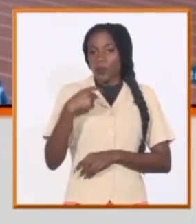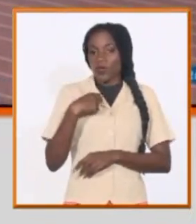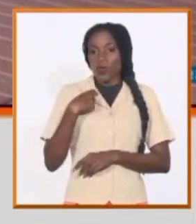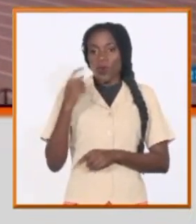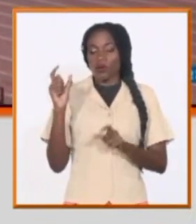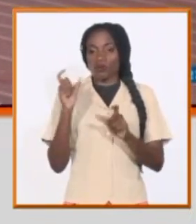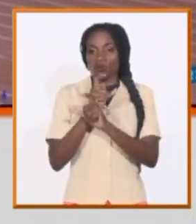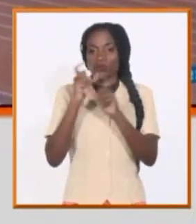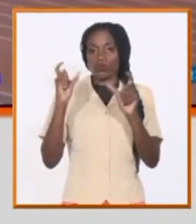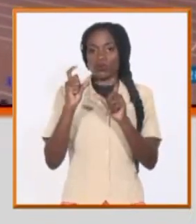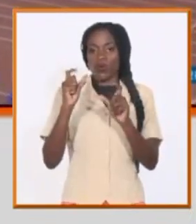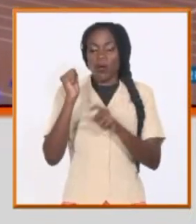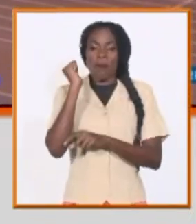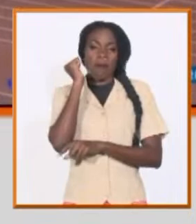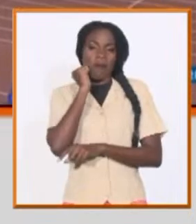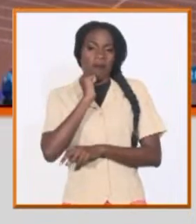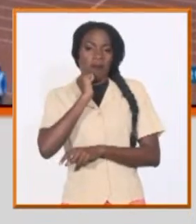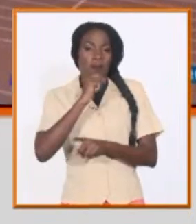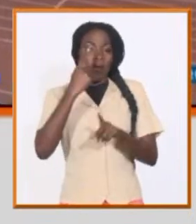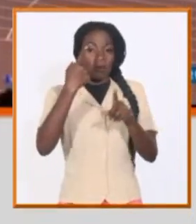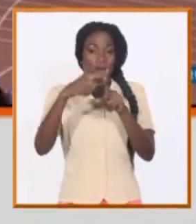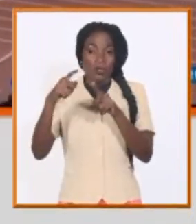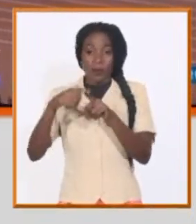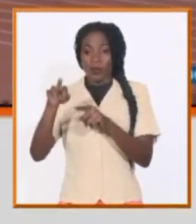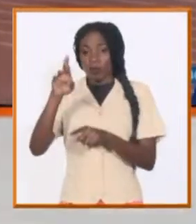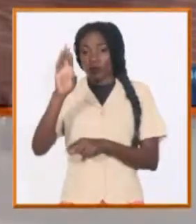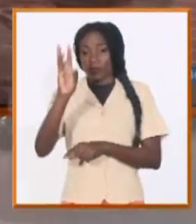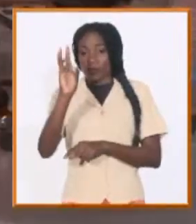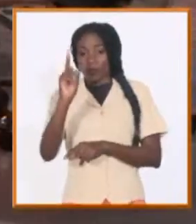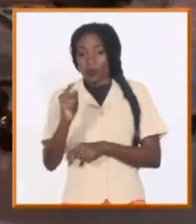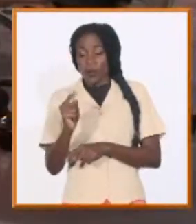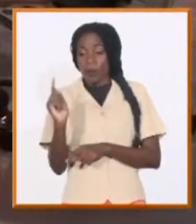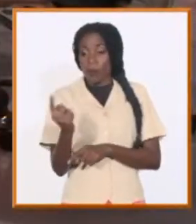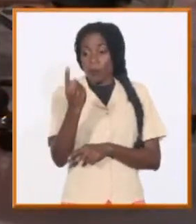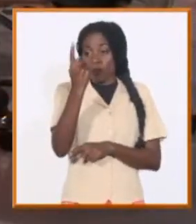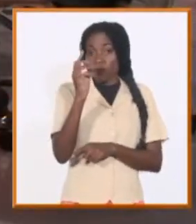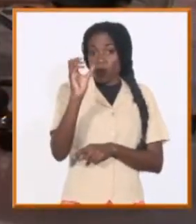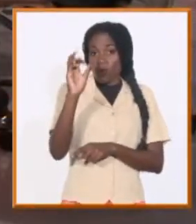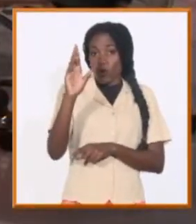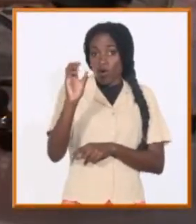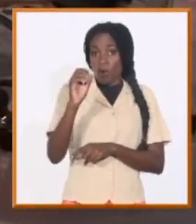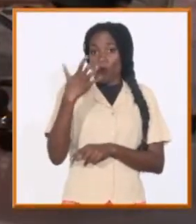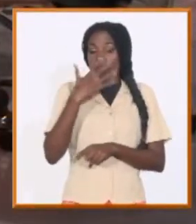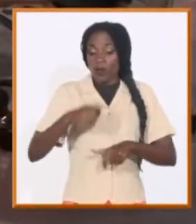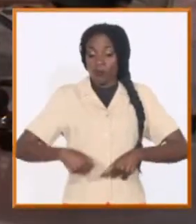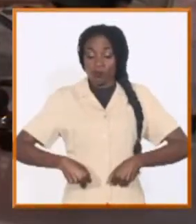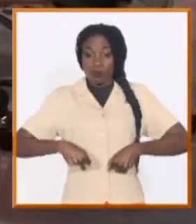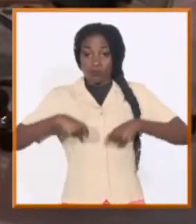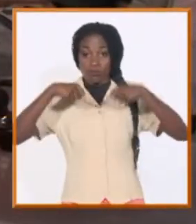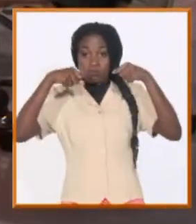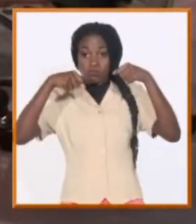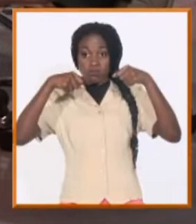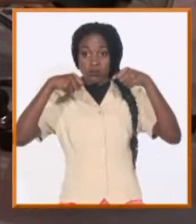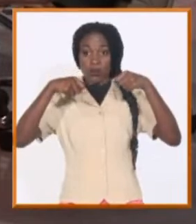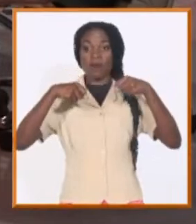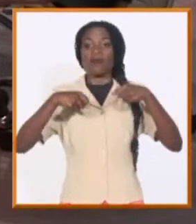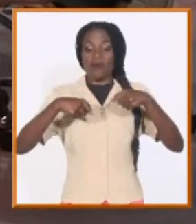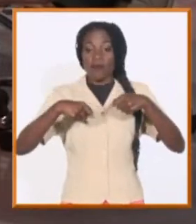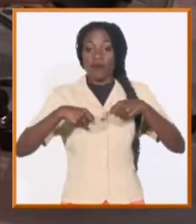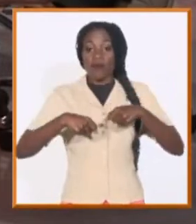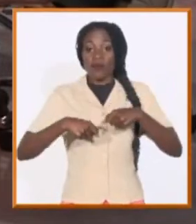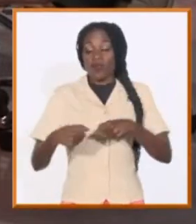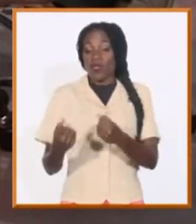impresionó muchísimo, además de otros resultados, ese primer oro de Arlen Calderón. Bueno, digamos, en las pesas.